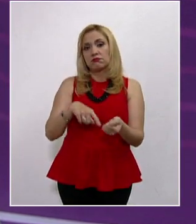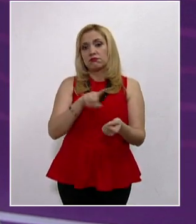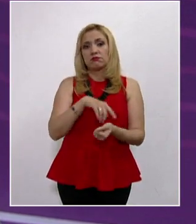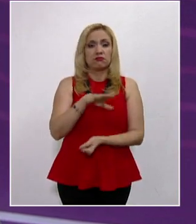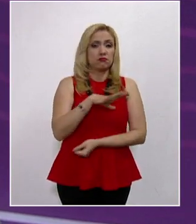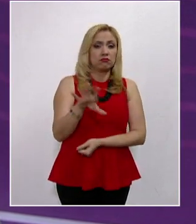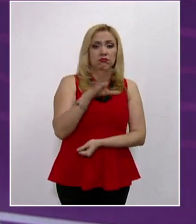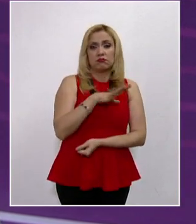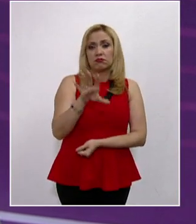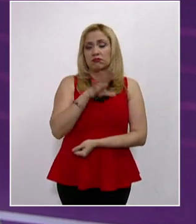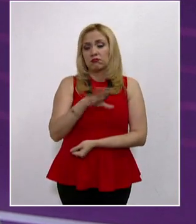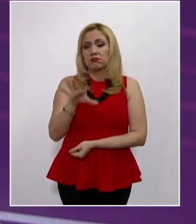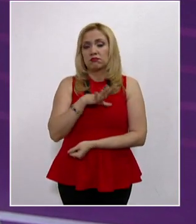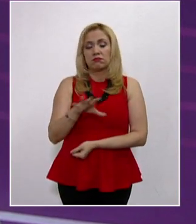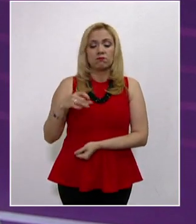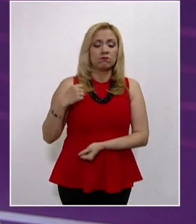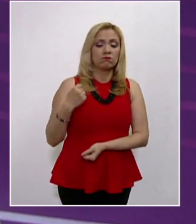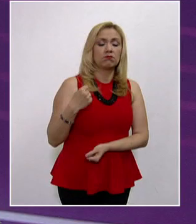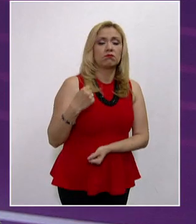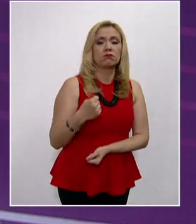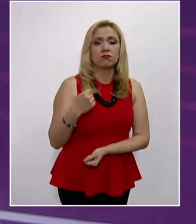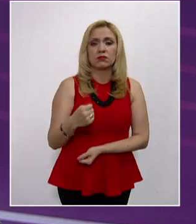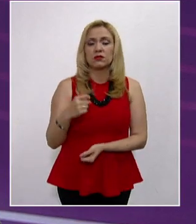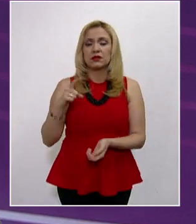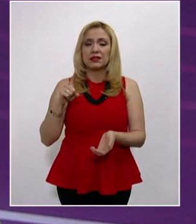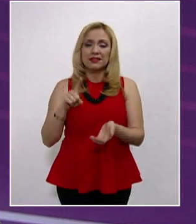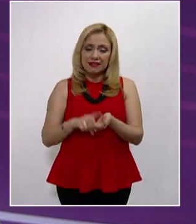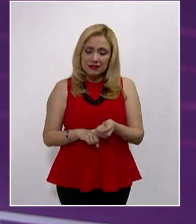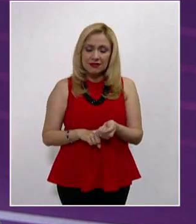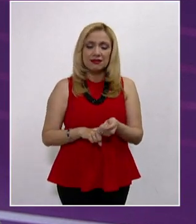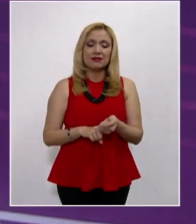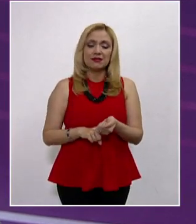resistencias existen, son resistencias que se han estado